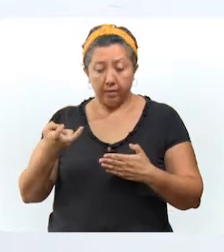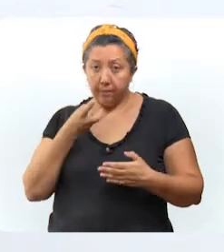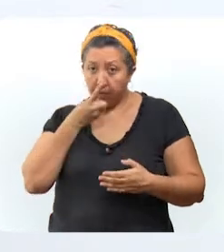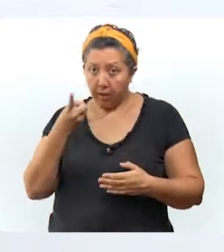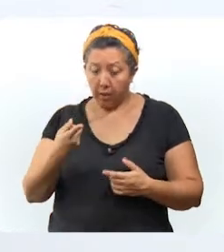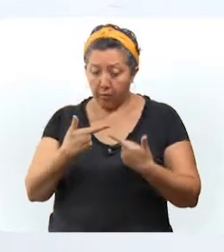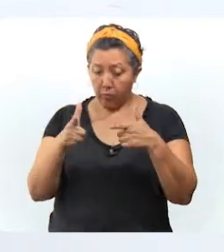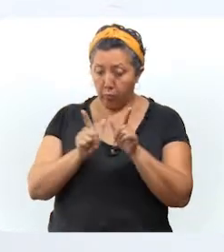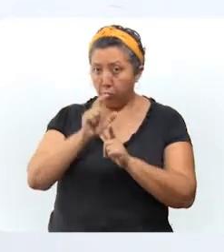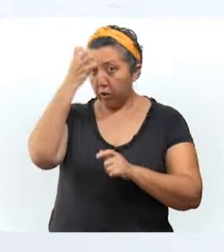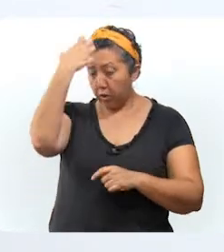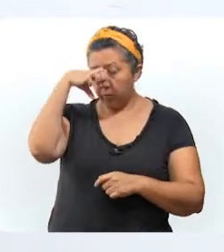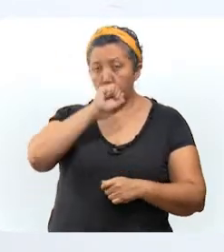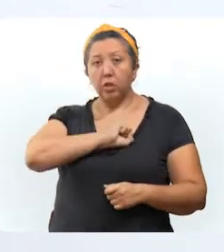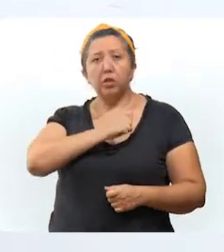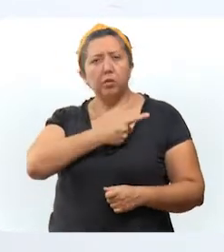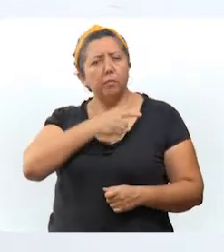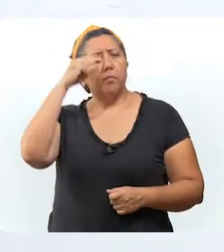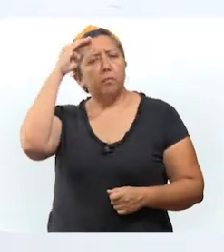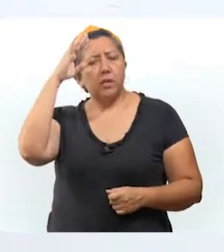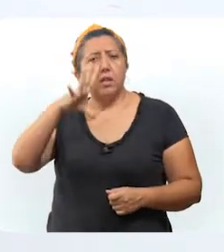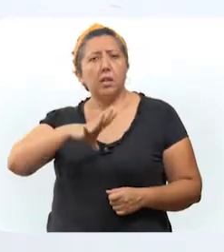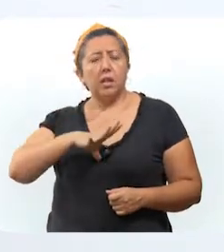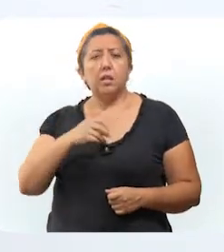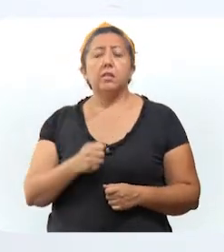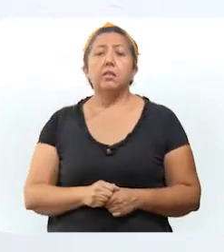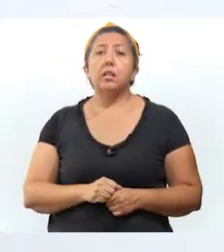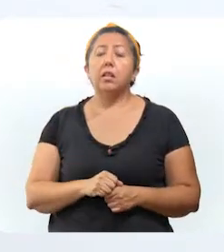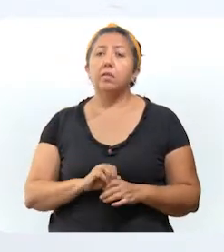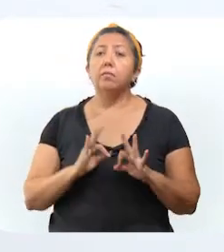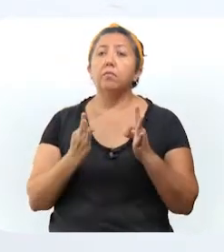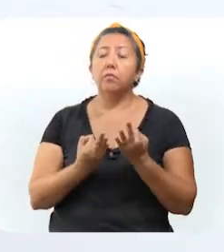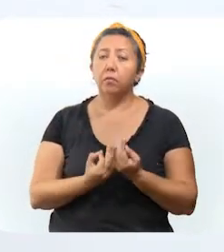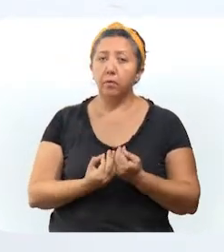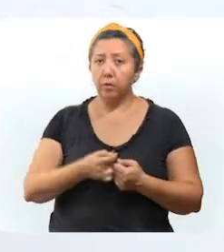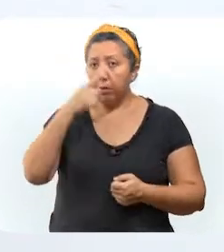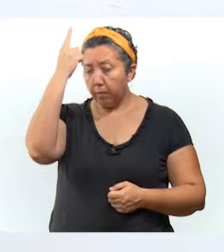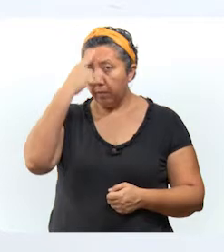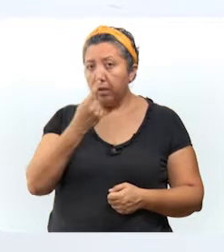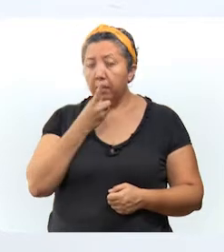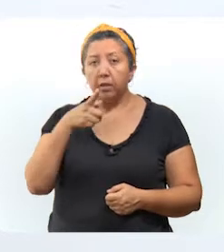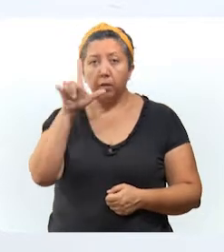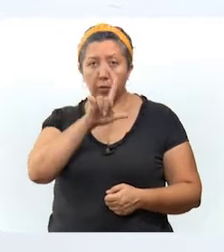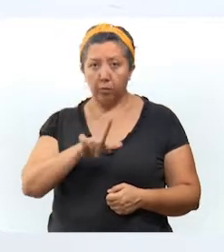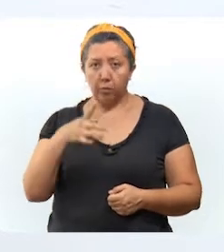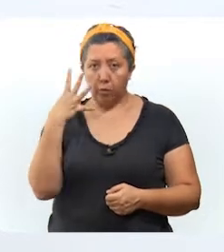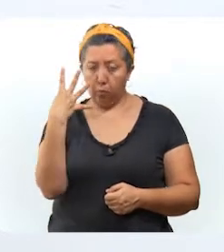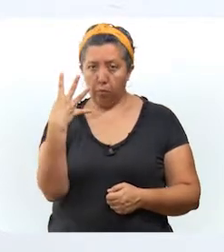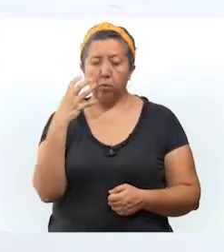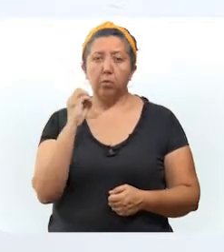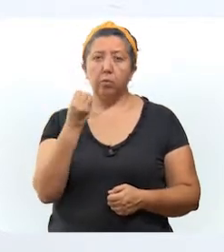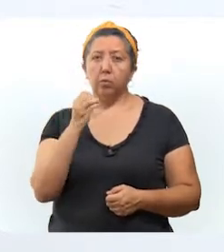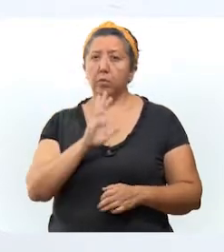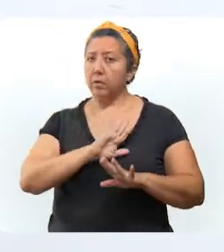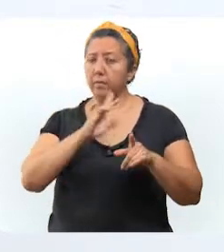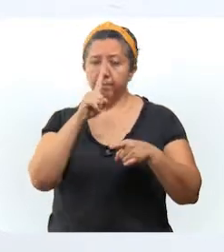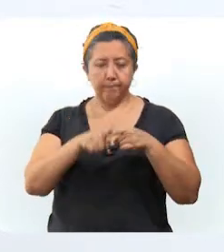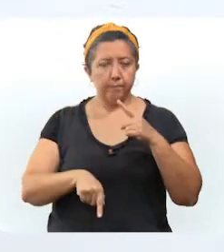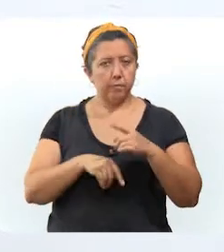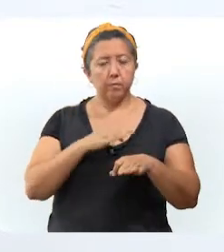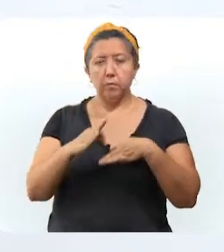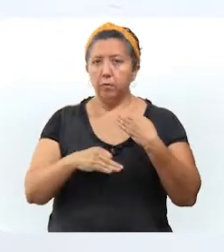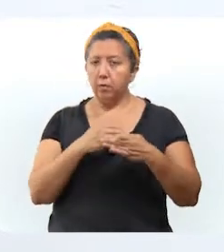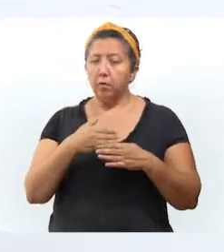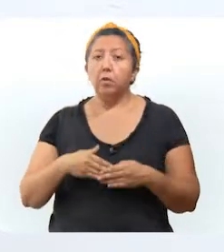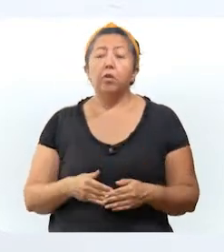escenario, el Comité de Expertos en Salud considera que existen las condiciones para que a partir del lunes 4 de octubre se elimine totalmente